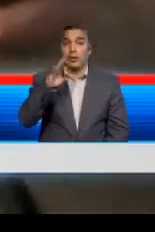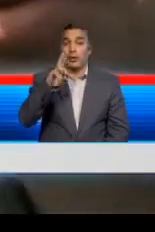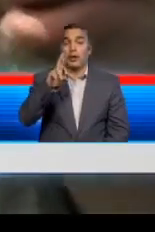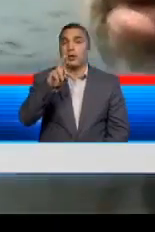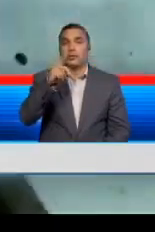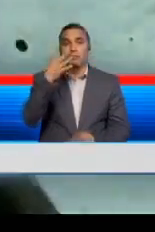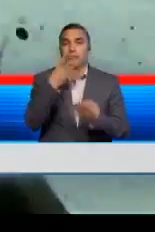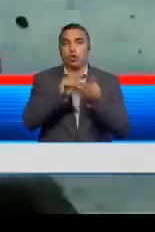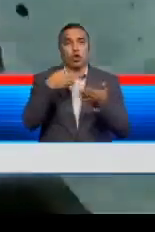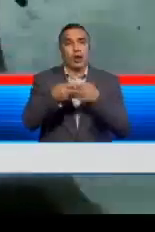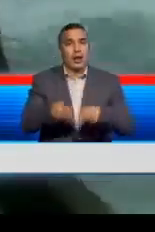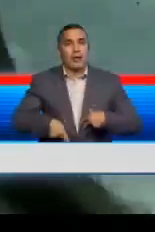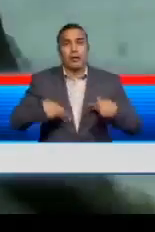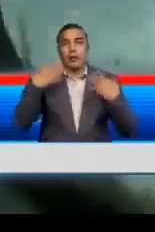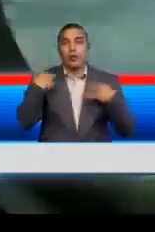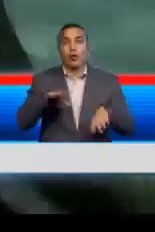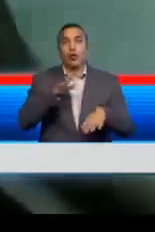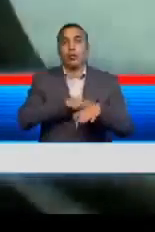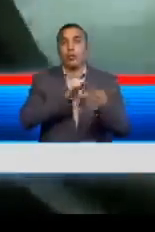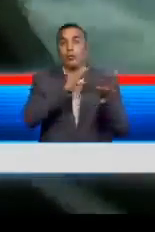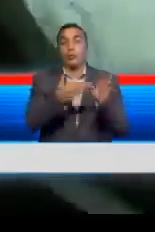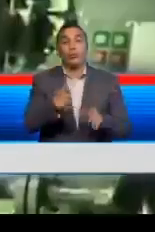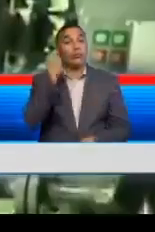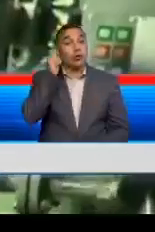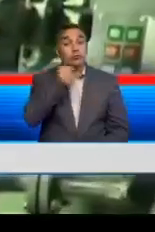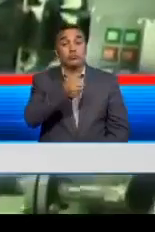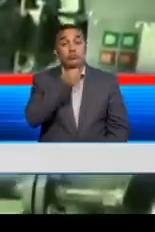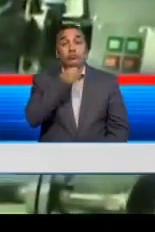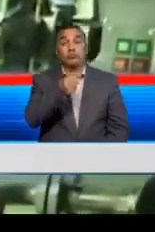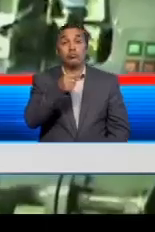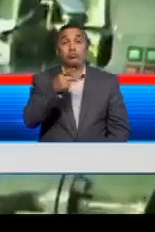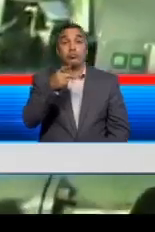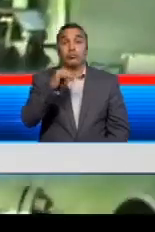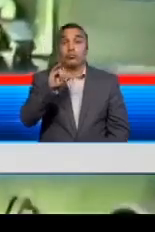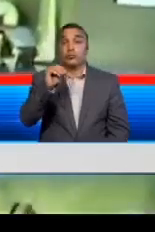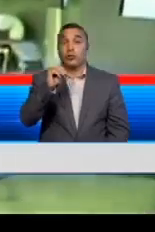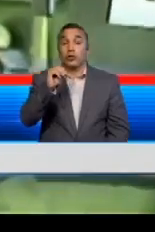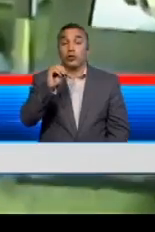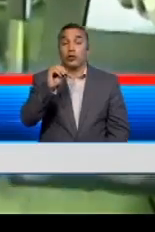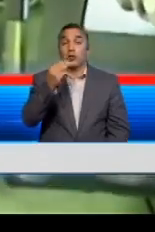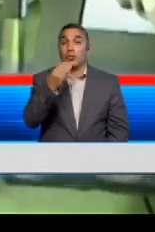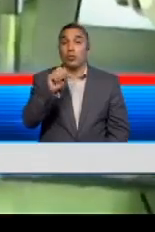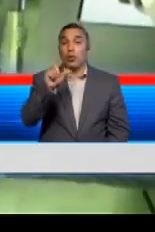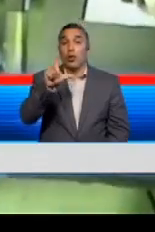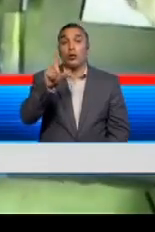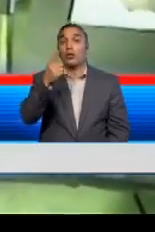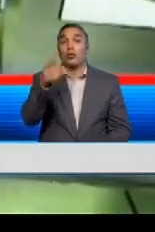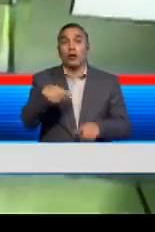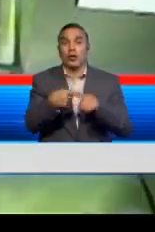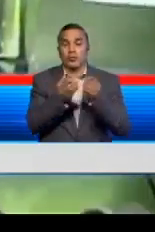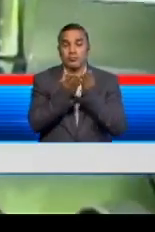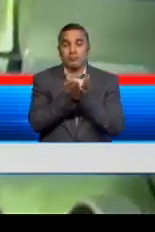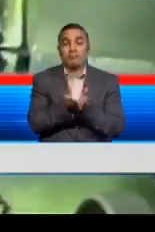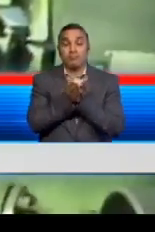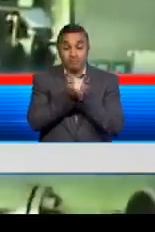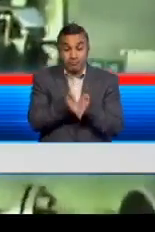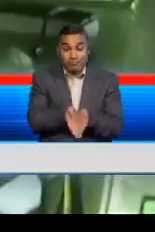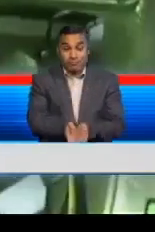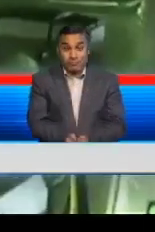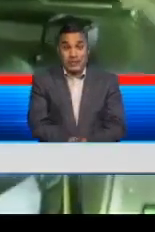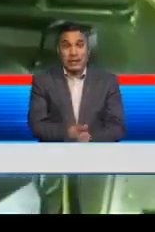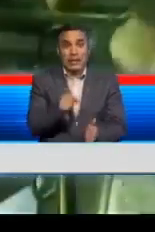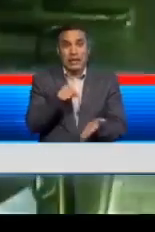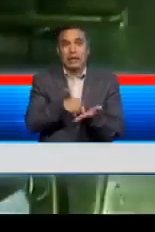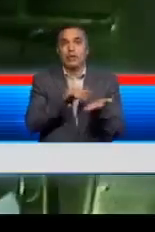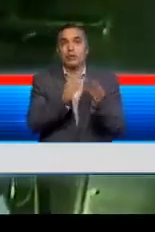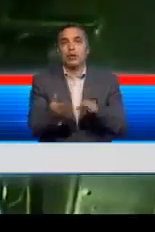a cadena perpetua por la tortura y muerte de la periodista sueca Kim Wall en un submarino artesanal en 2017, fue detenido este